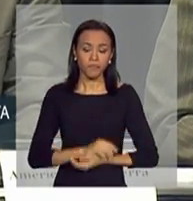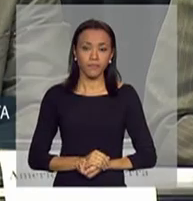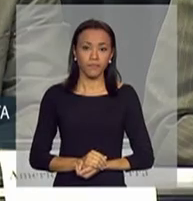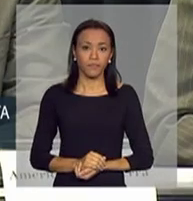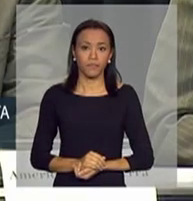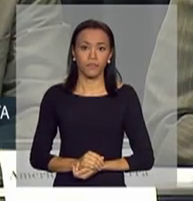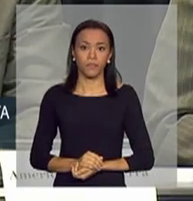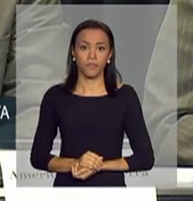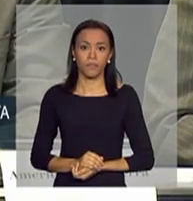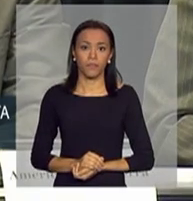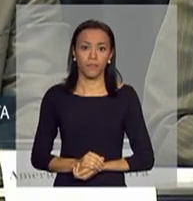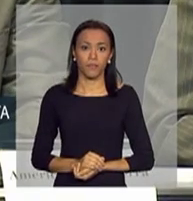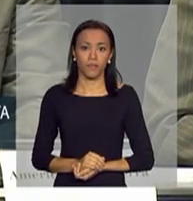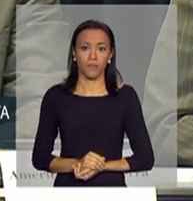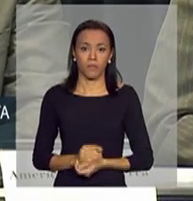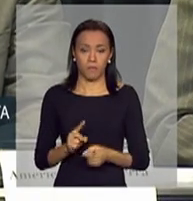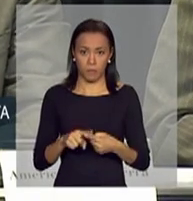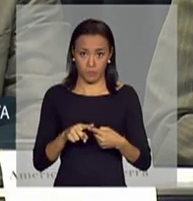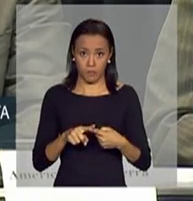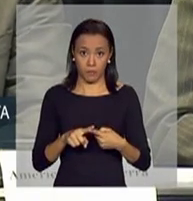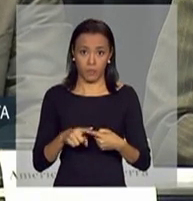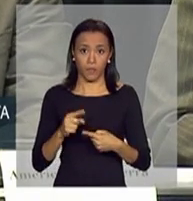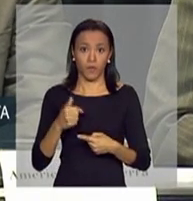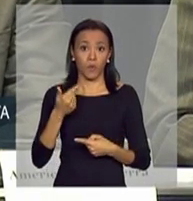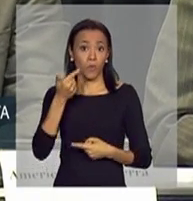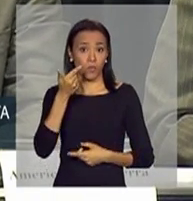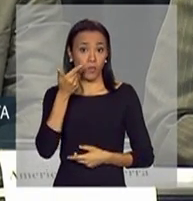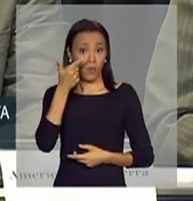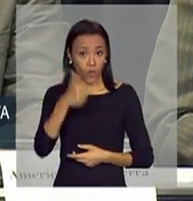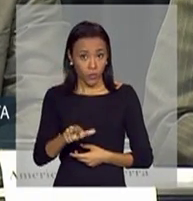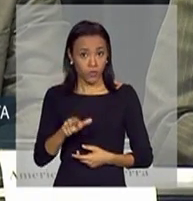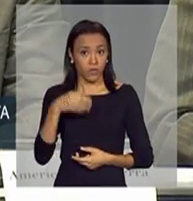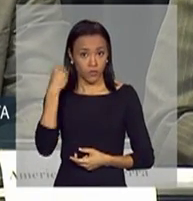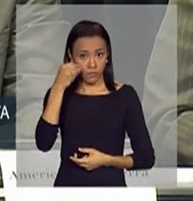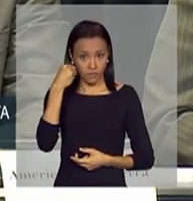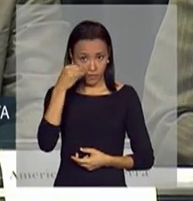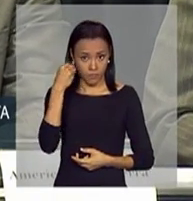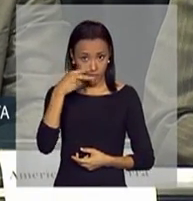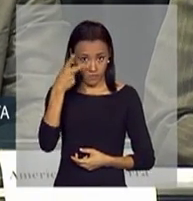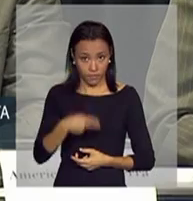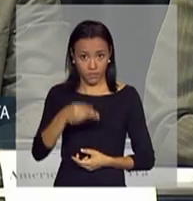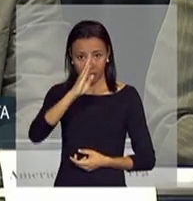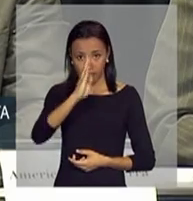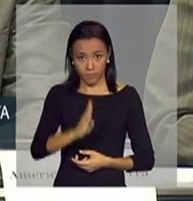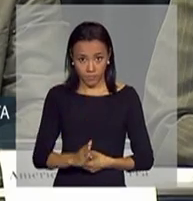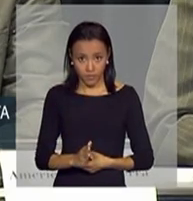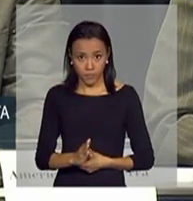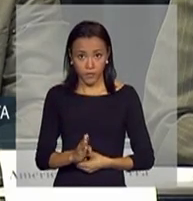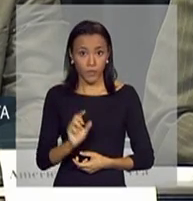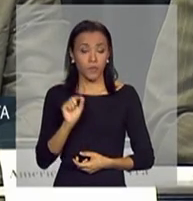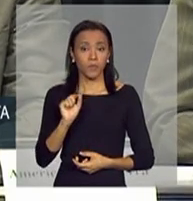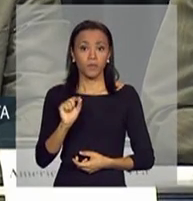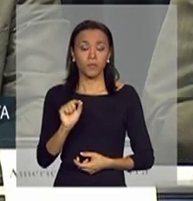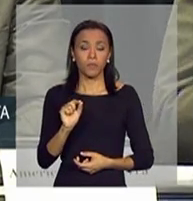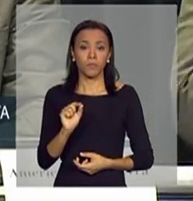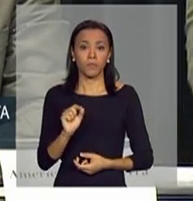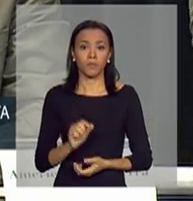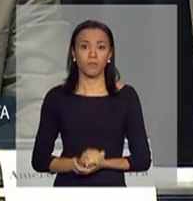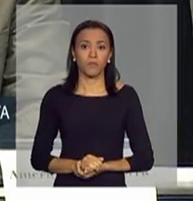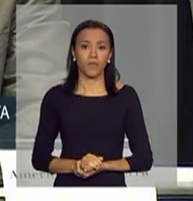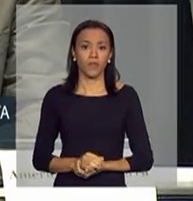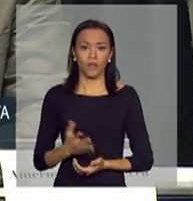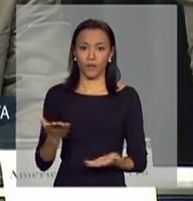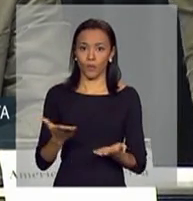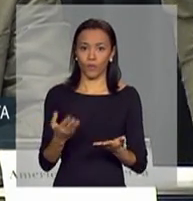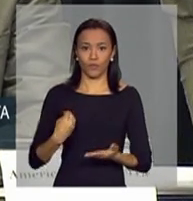nos muestra este primer avance, uno, que la experiencia brasileña no es ajena a lo que sucedió en esta